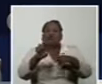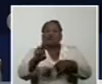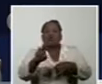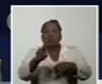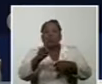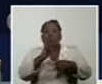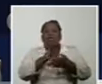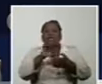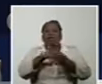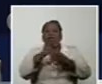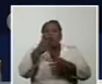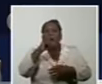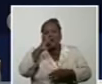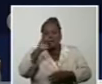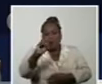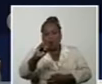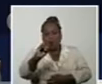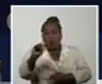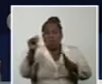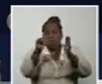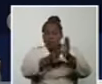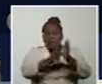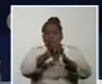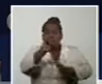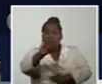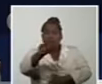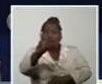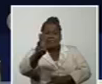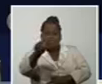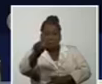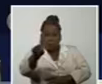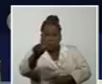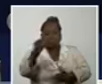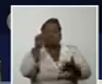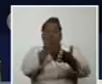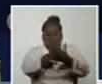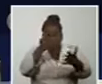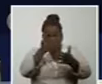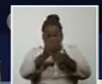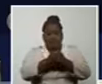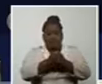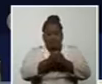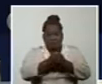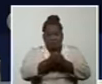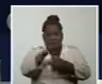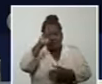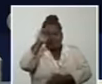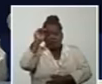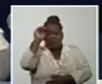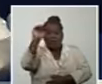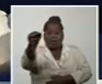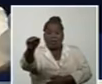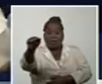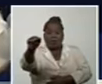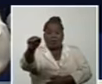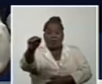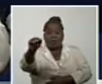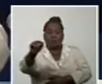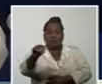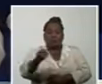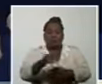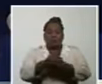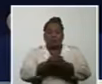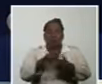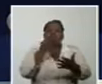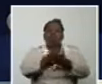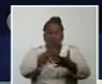De los 1.931 pacientes diagnosticados, se mantienen ingresados, de los